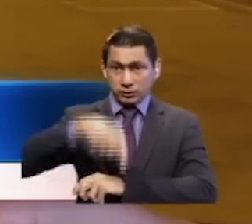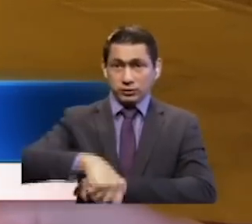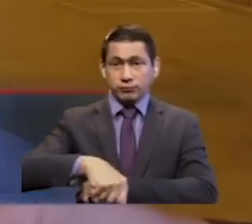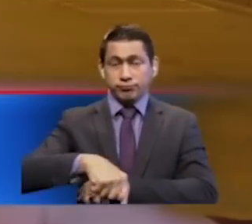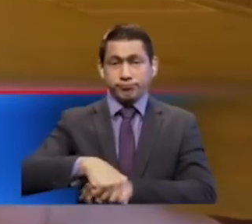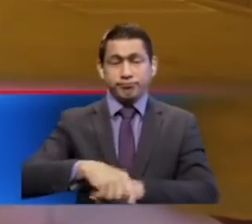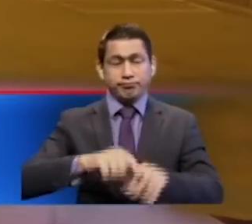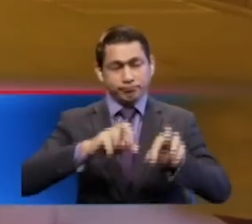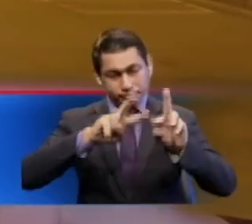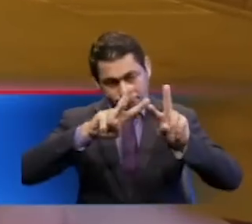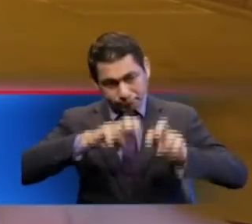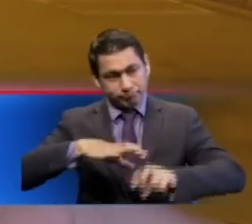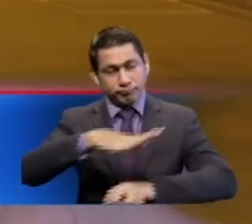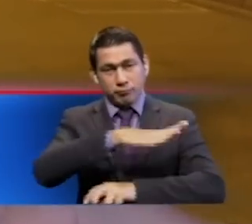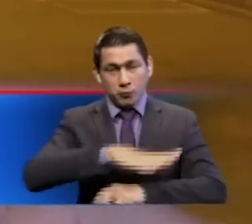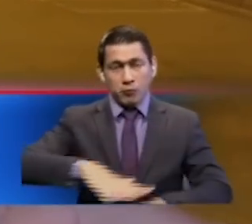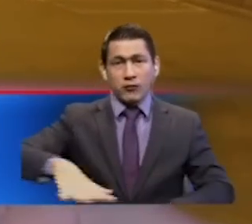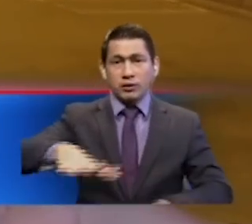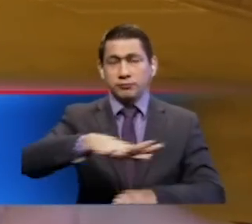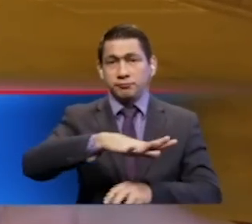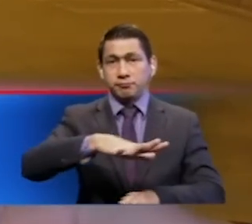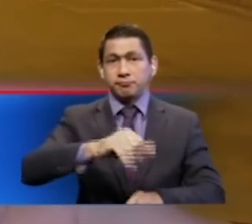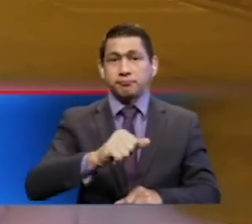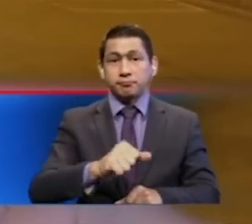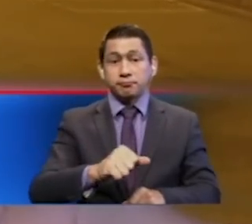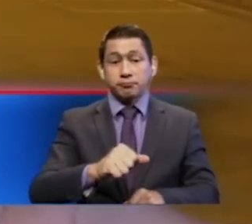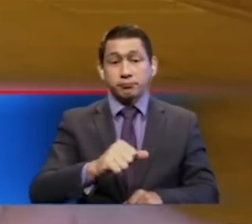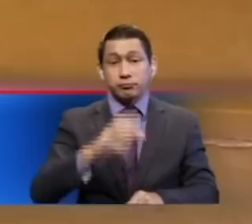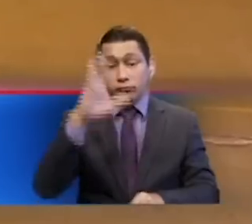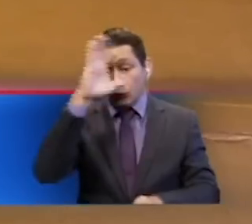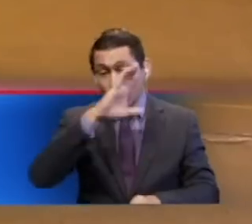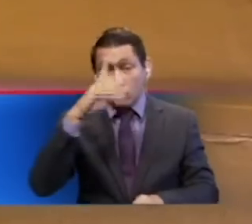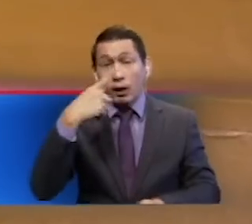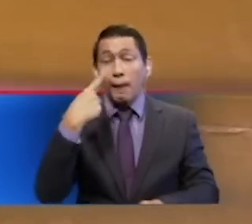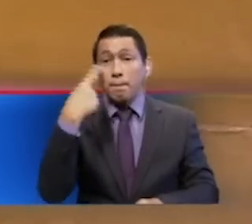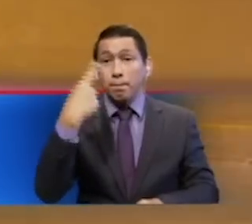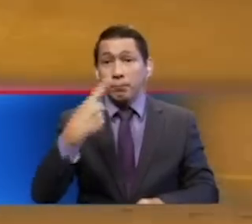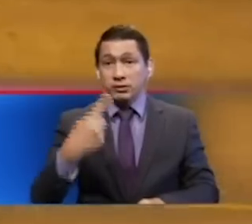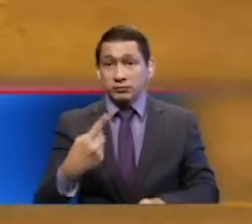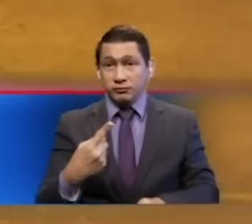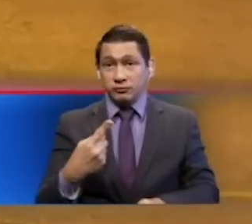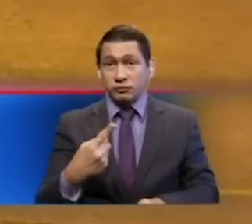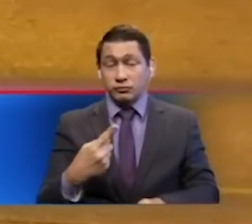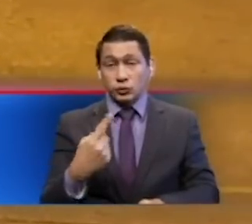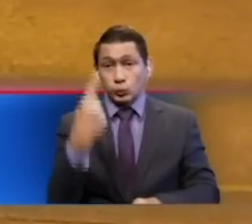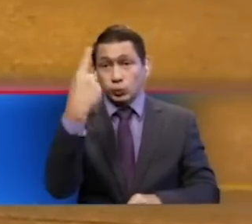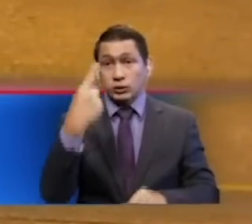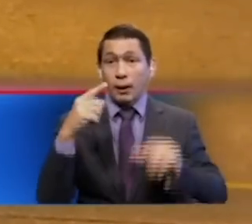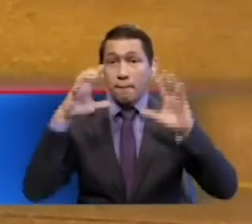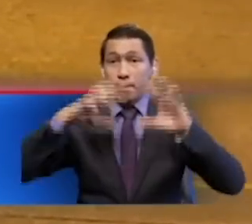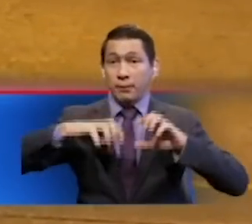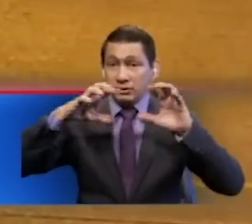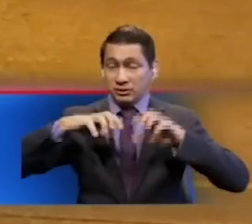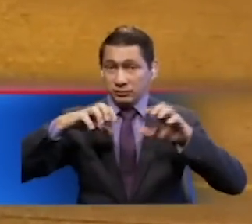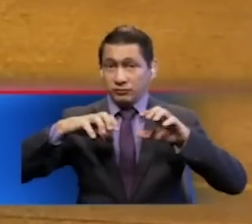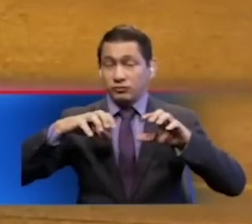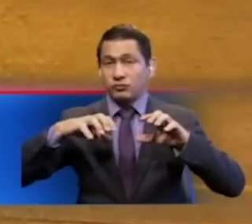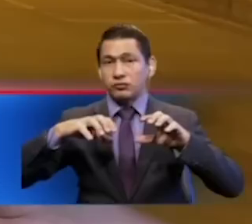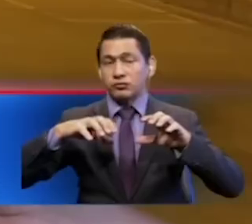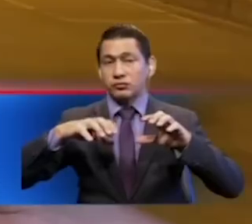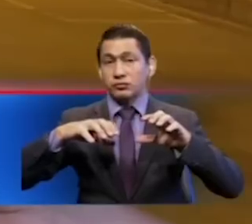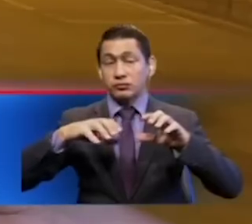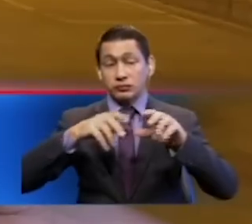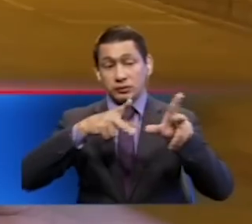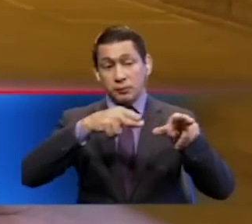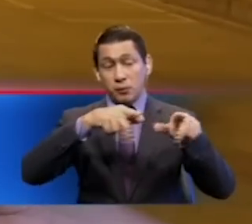técnica, procediendo al levantamiento de varios indicios balísticos, una mascota, que, la cual también, producto